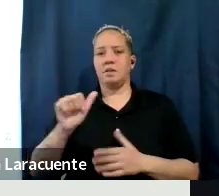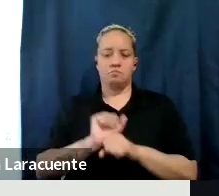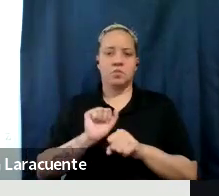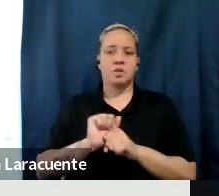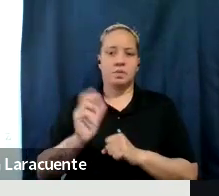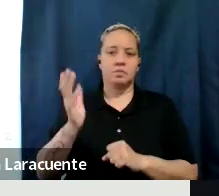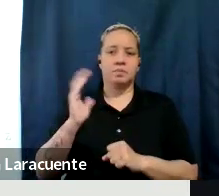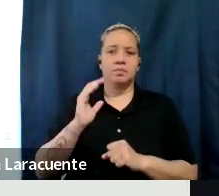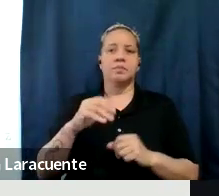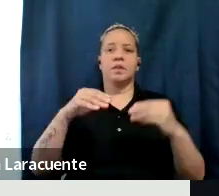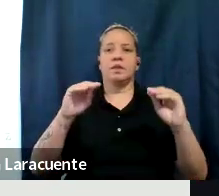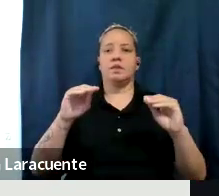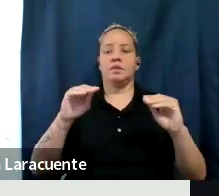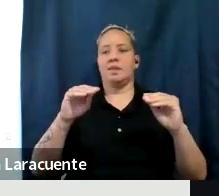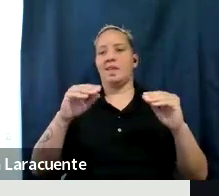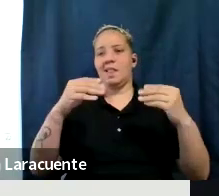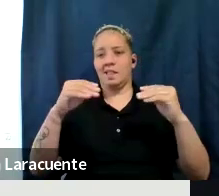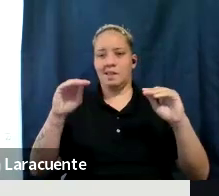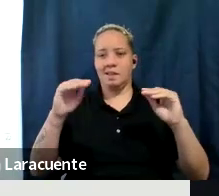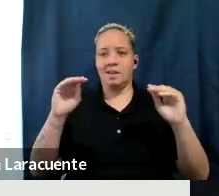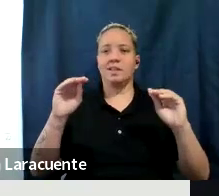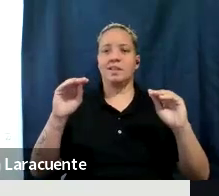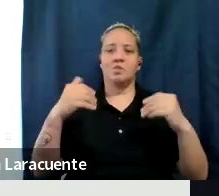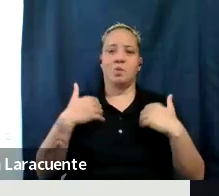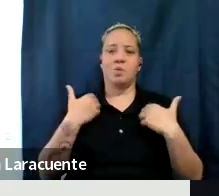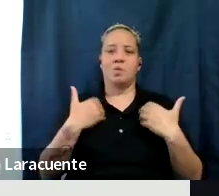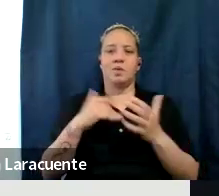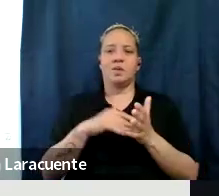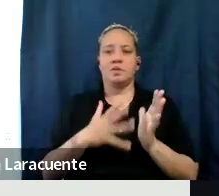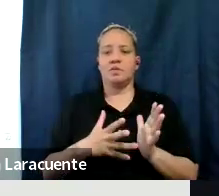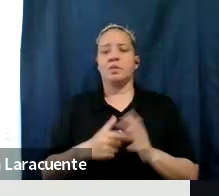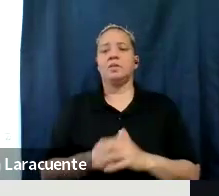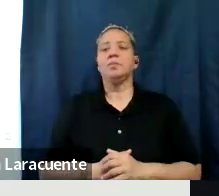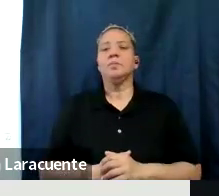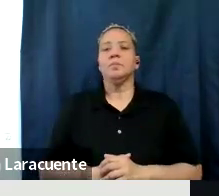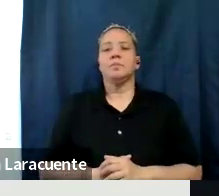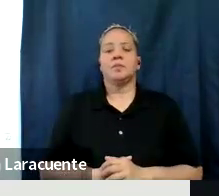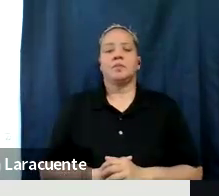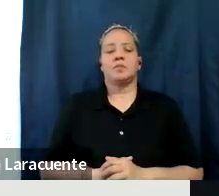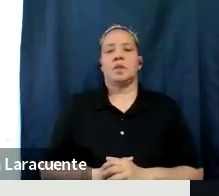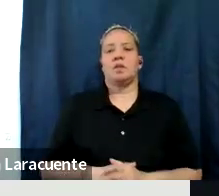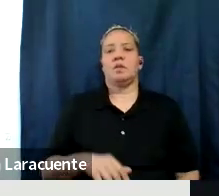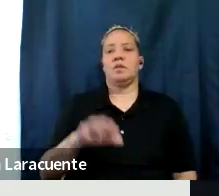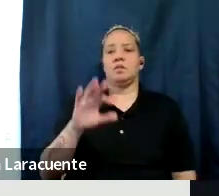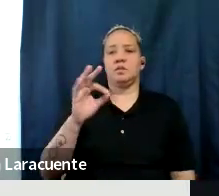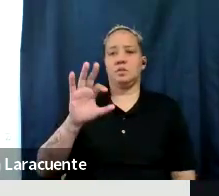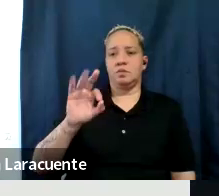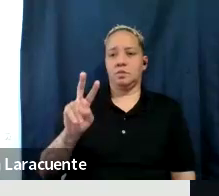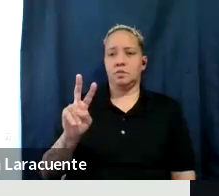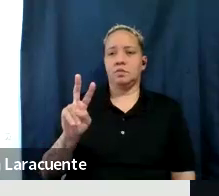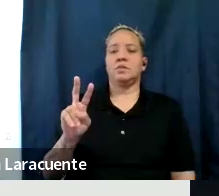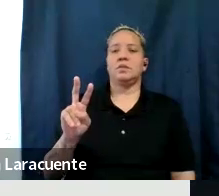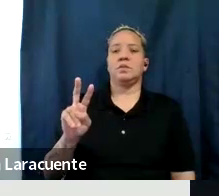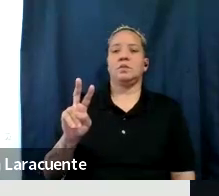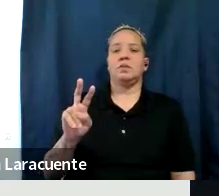las tiendas de merchandising, era todavía un joven estudiante. En 1992, en el marco de la